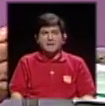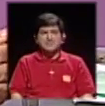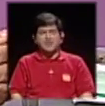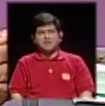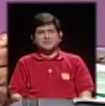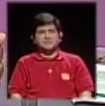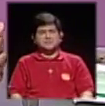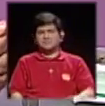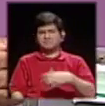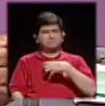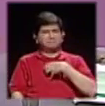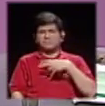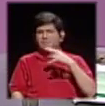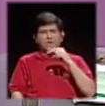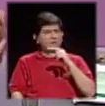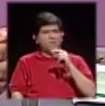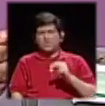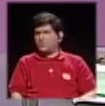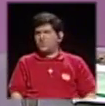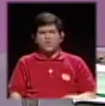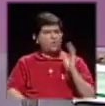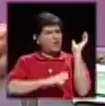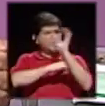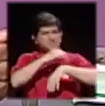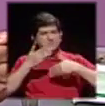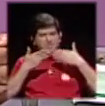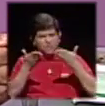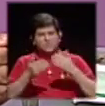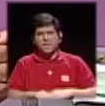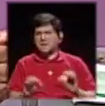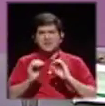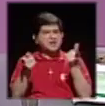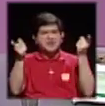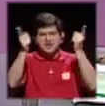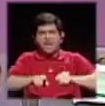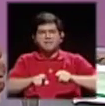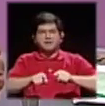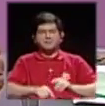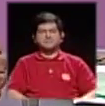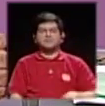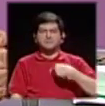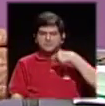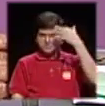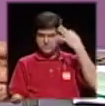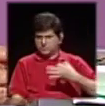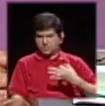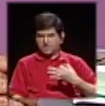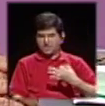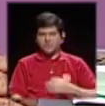había resarcido, no se había castigado, no había pasado nada. Y yo creo